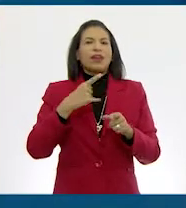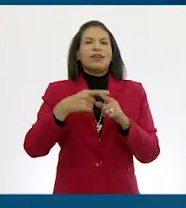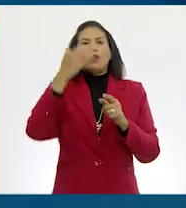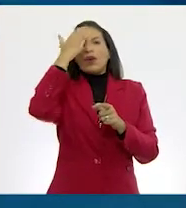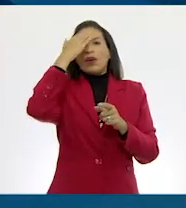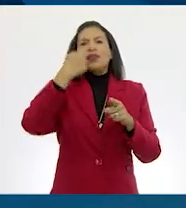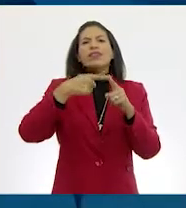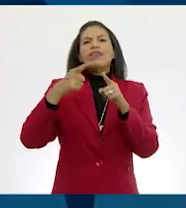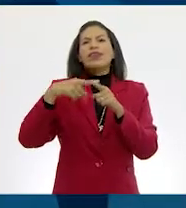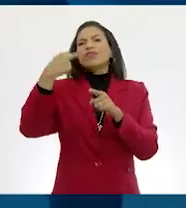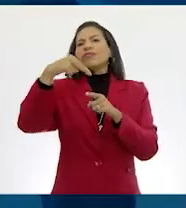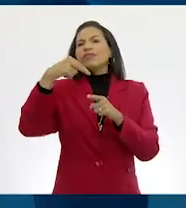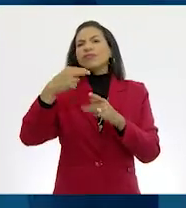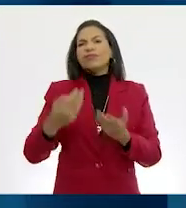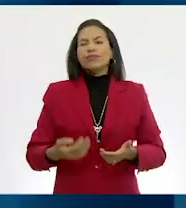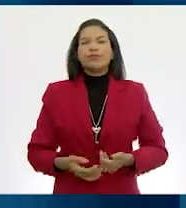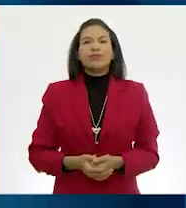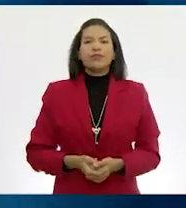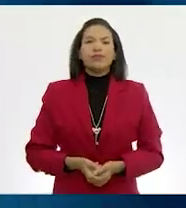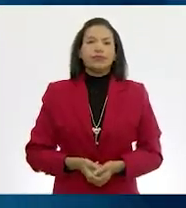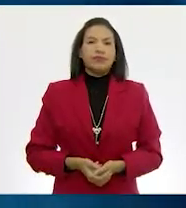con diferentes nombres